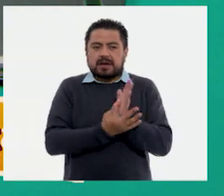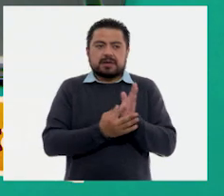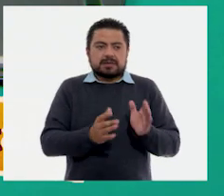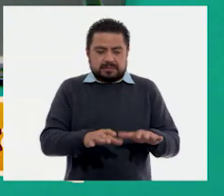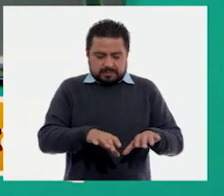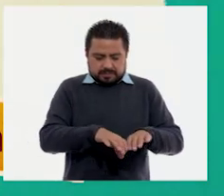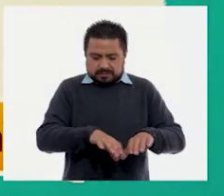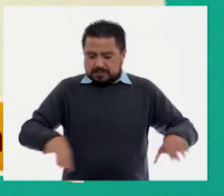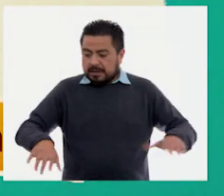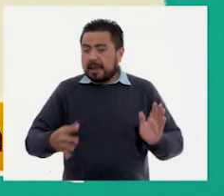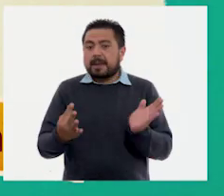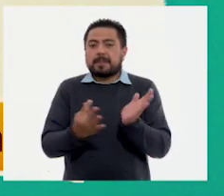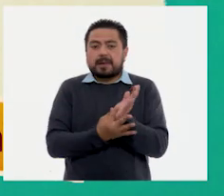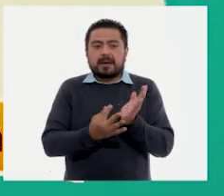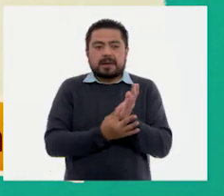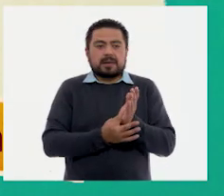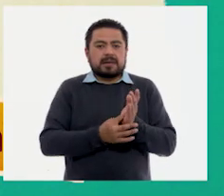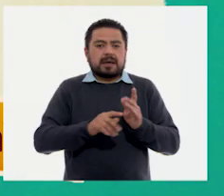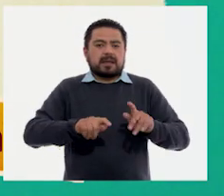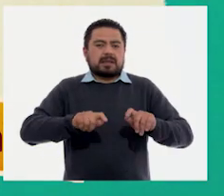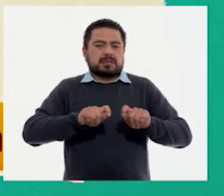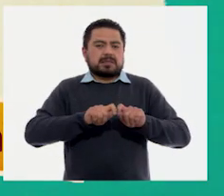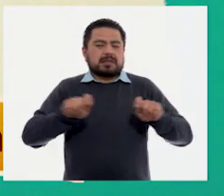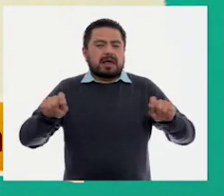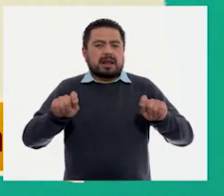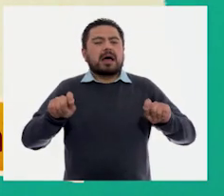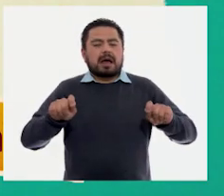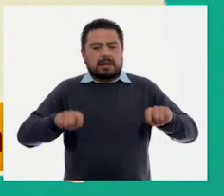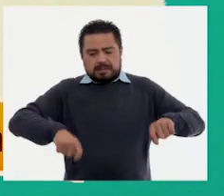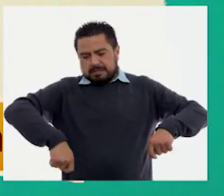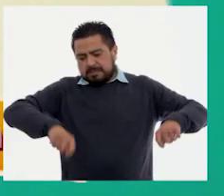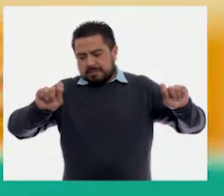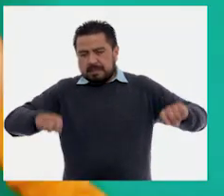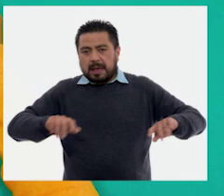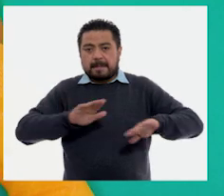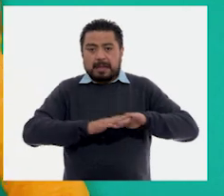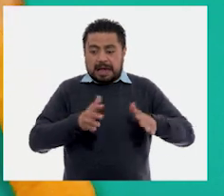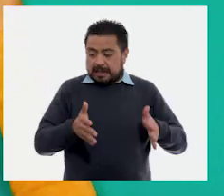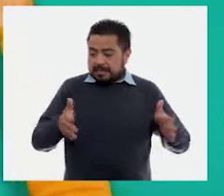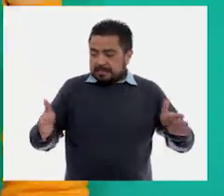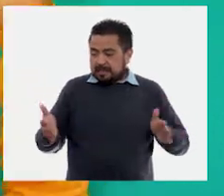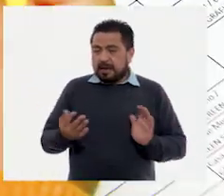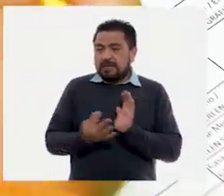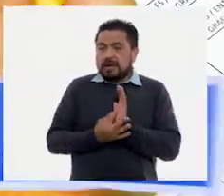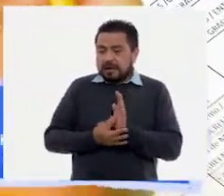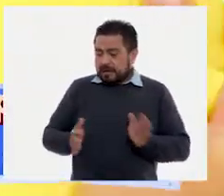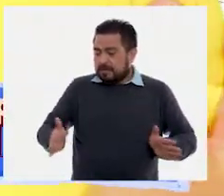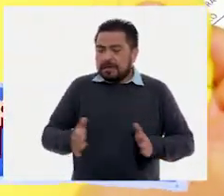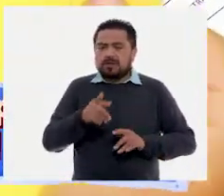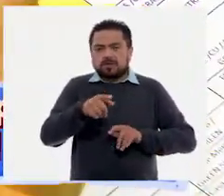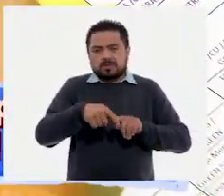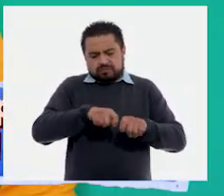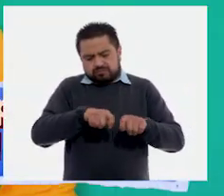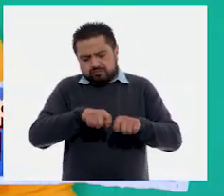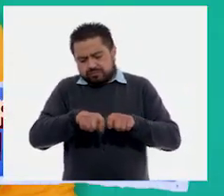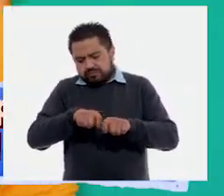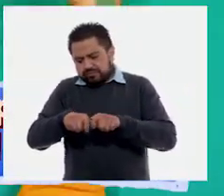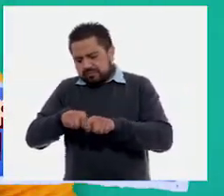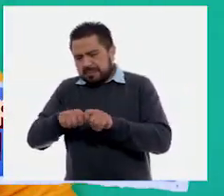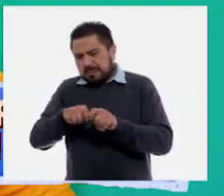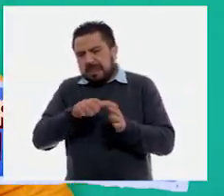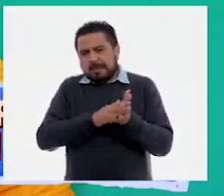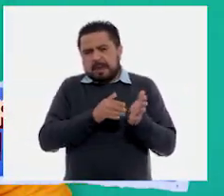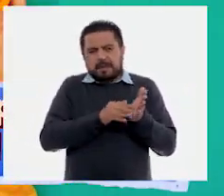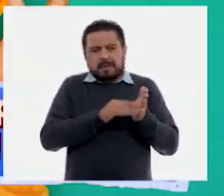charola de metal, una manta de tela más grande que la charola. Corta con tus manos el papel en pedazos pequeños